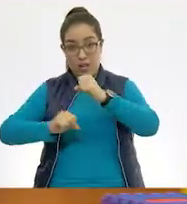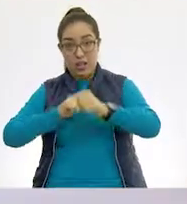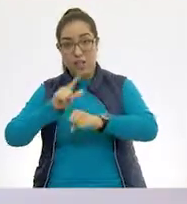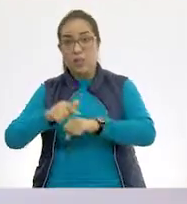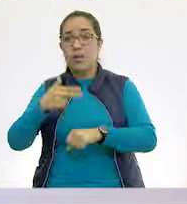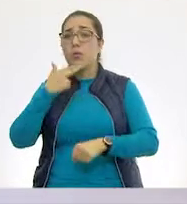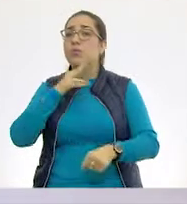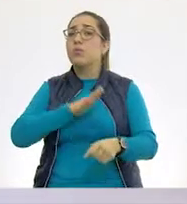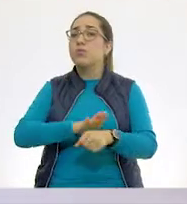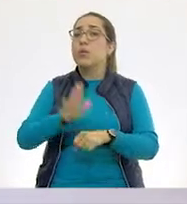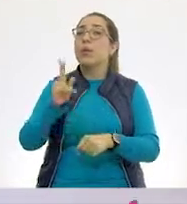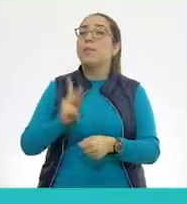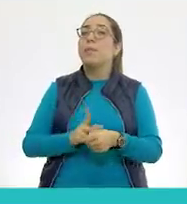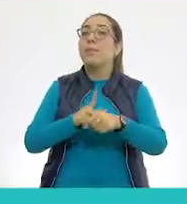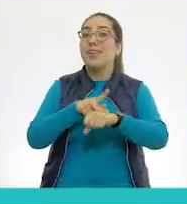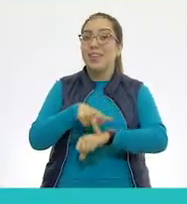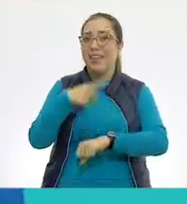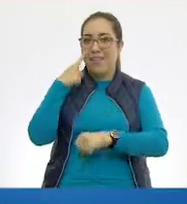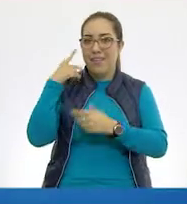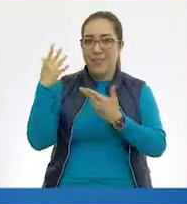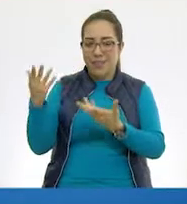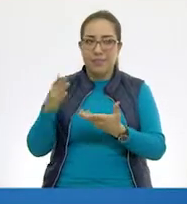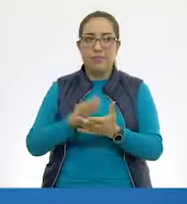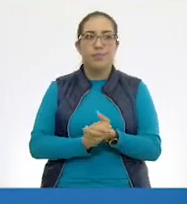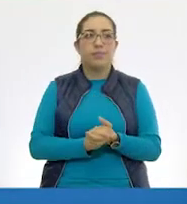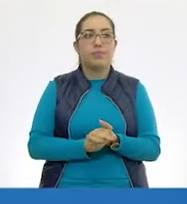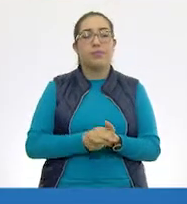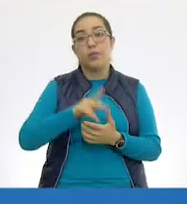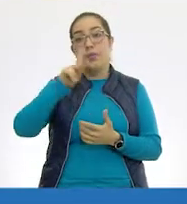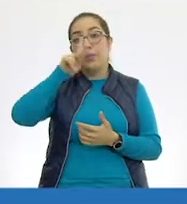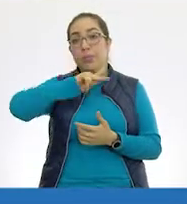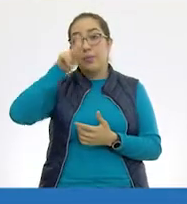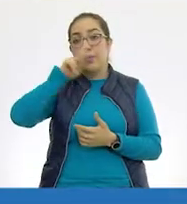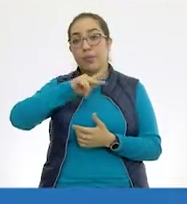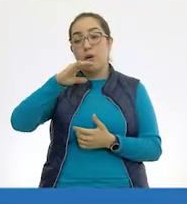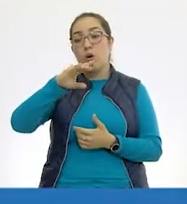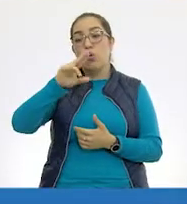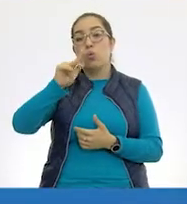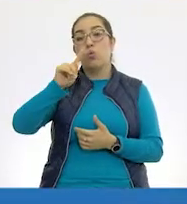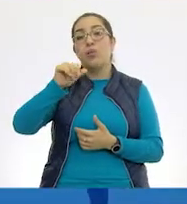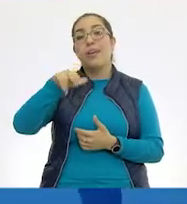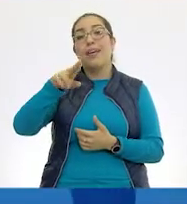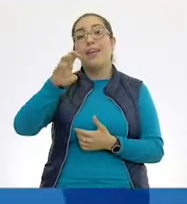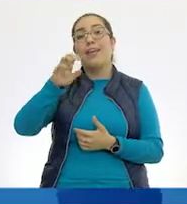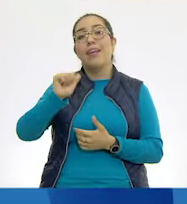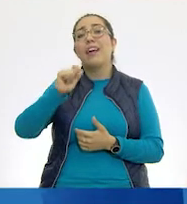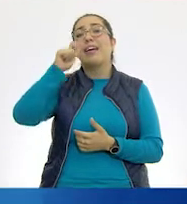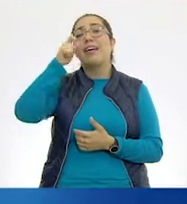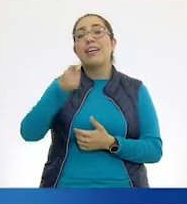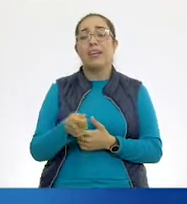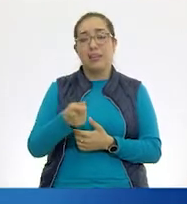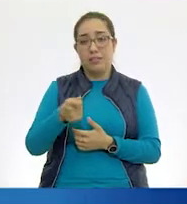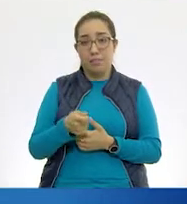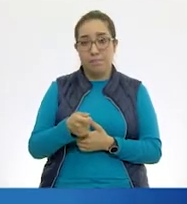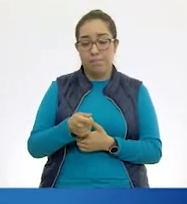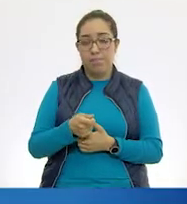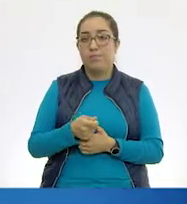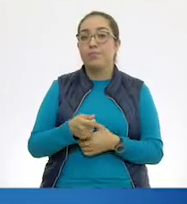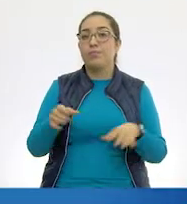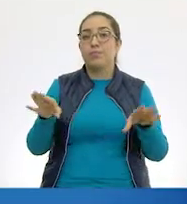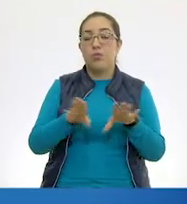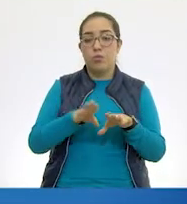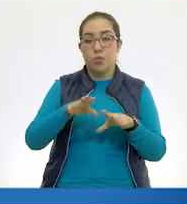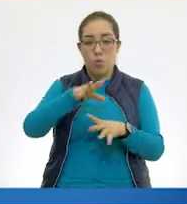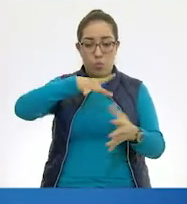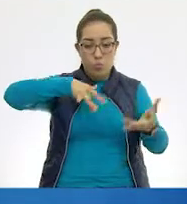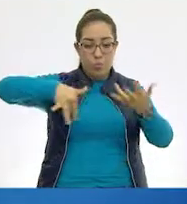cutánea. Vamos a ver qué es. Muy bien. La respiración cutánea es aquella en la que el intercambio de